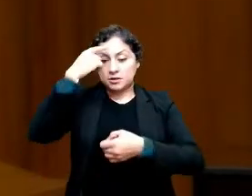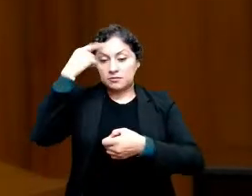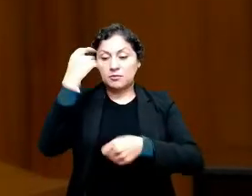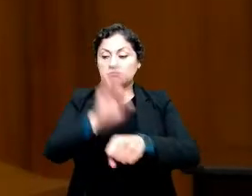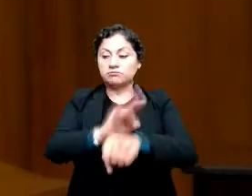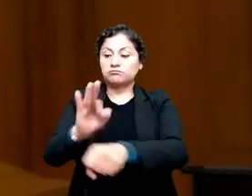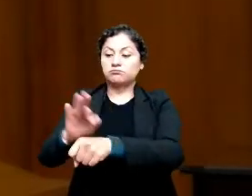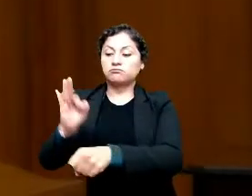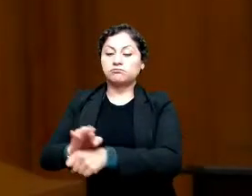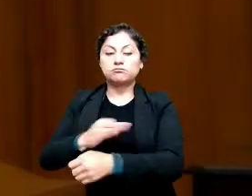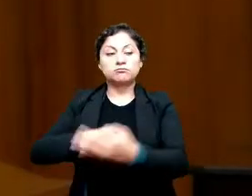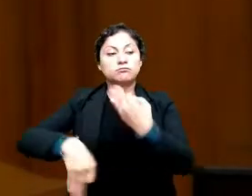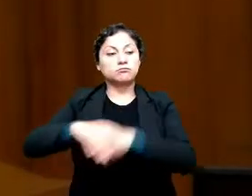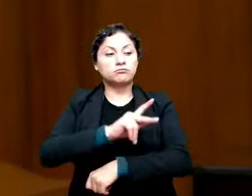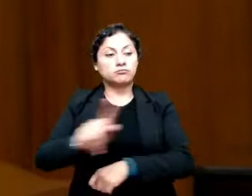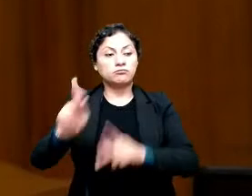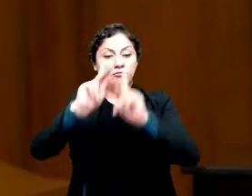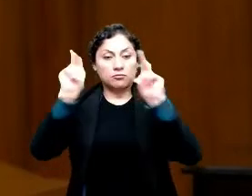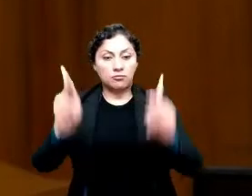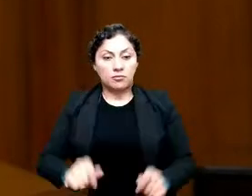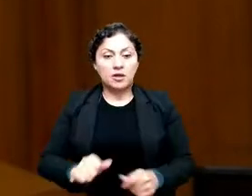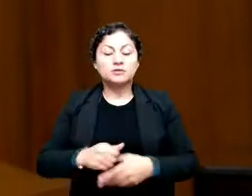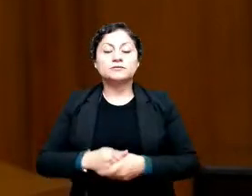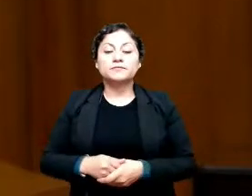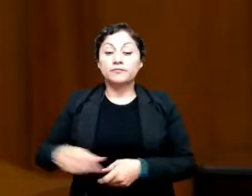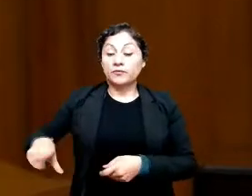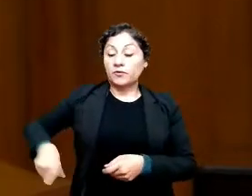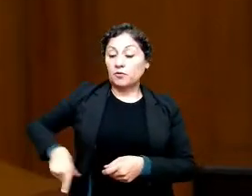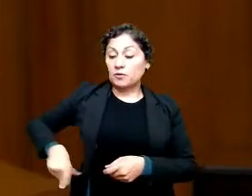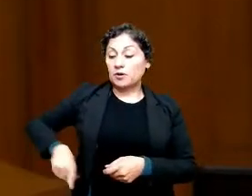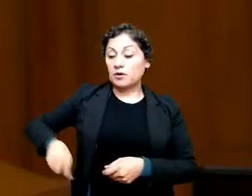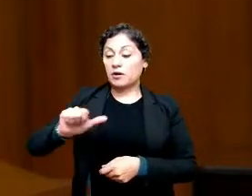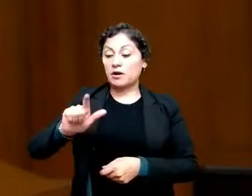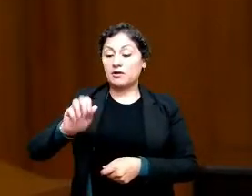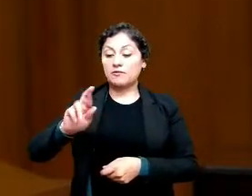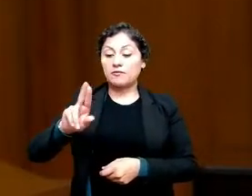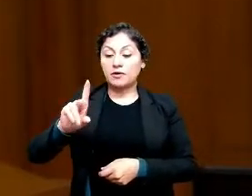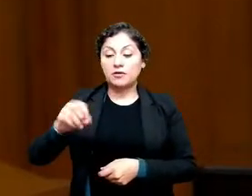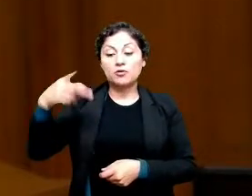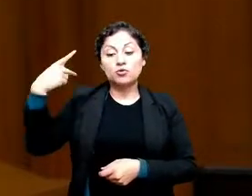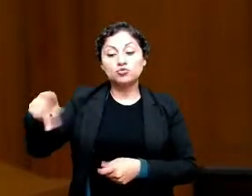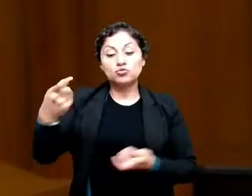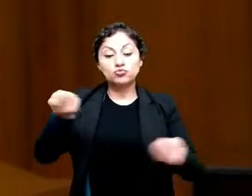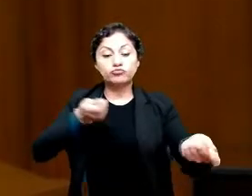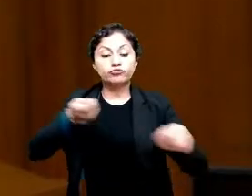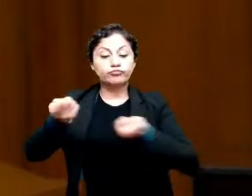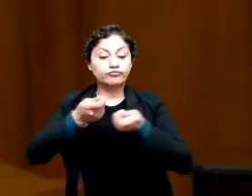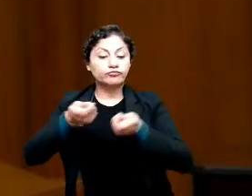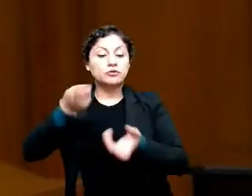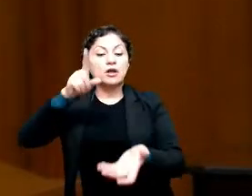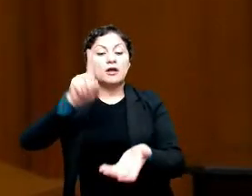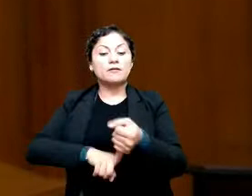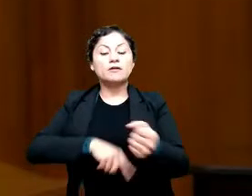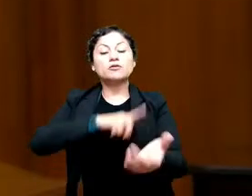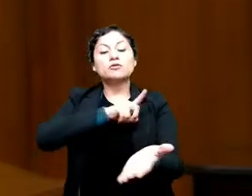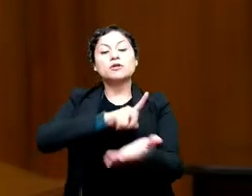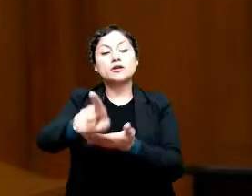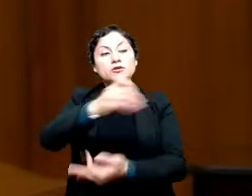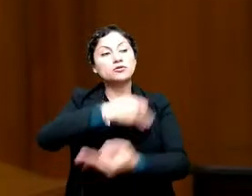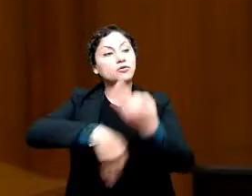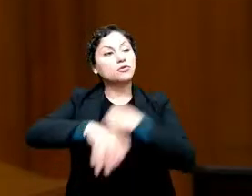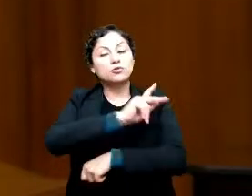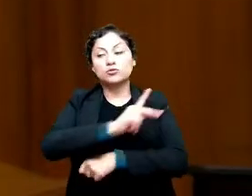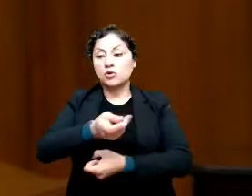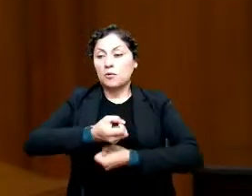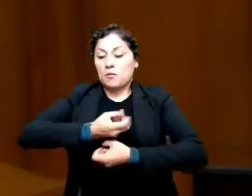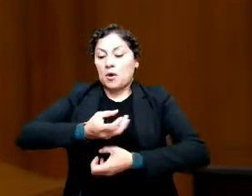habitantes. El gobierno que encabeza el licenciado Alfredo del Mazo es respetuoso de los derechos de la libre manifestación y de